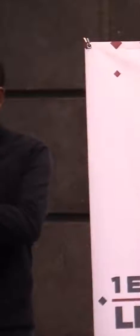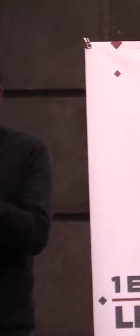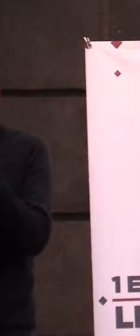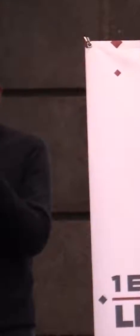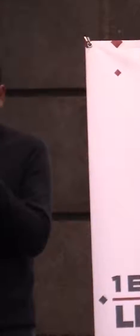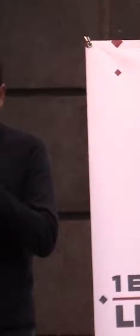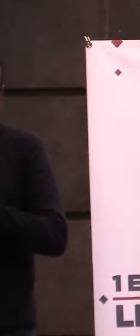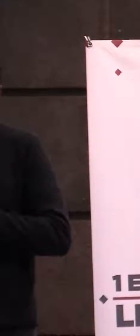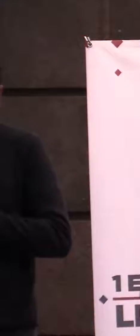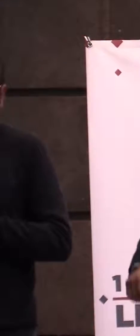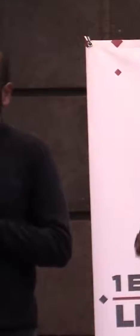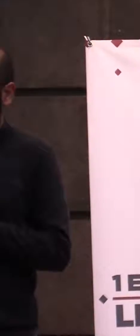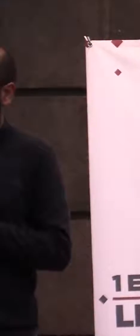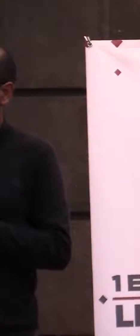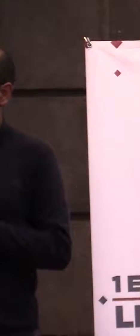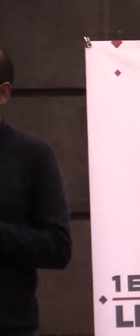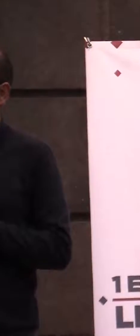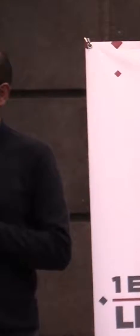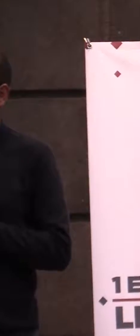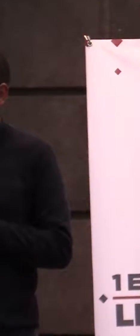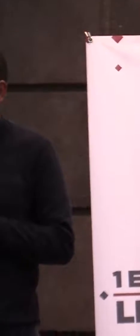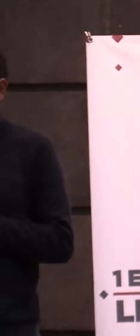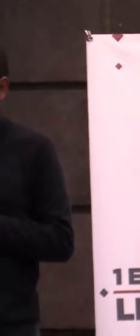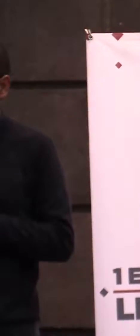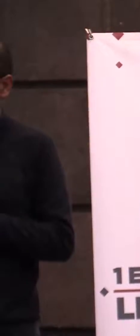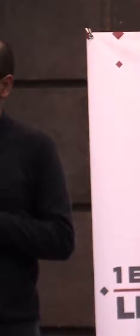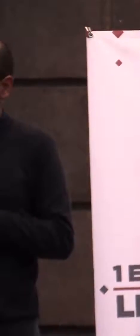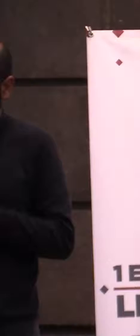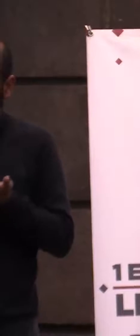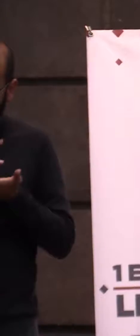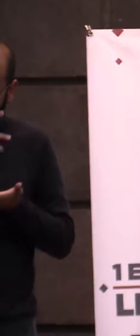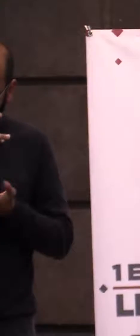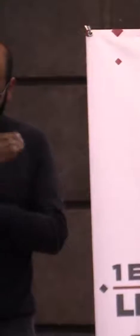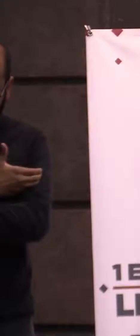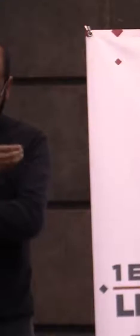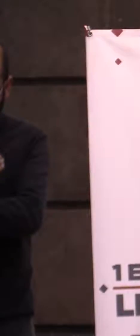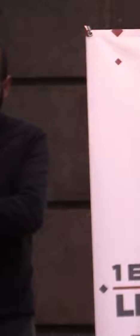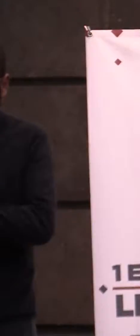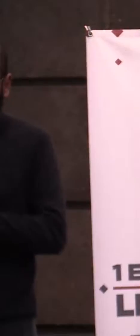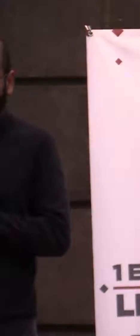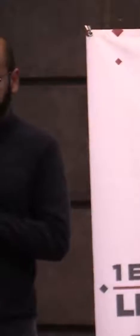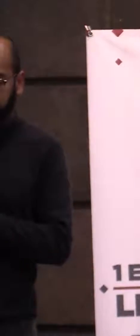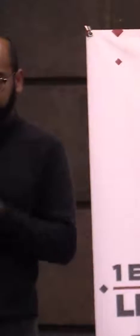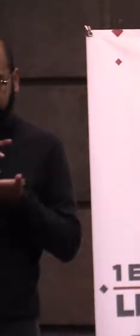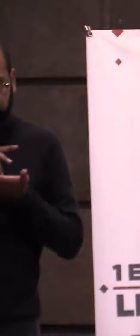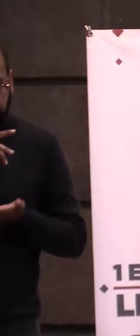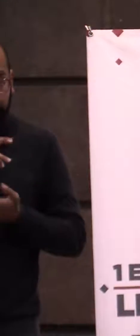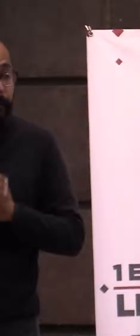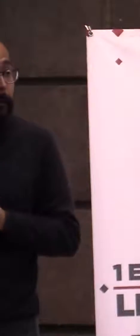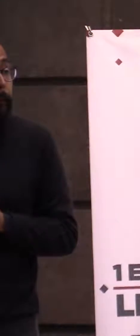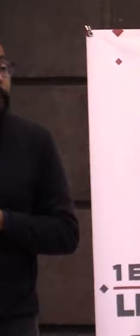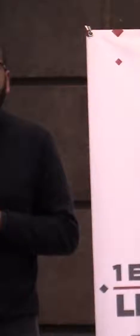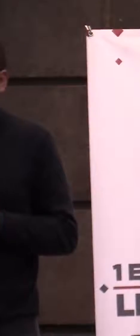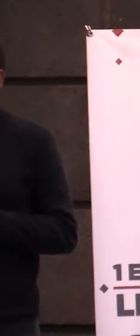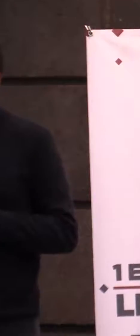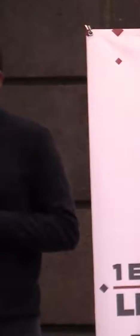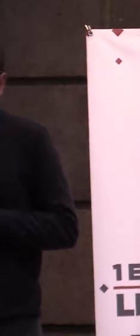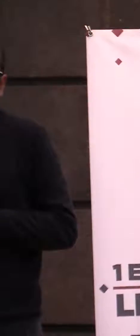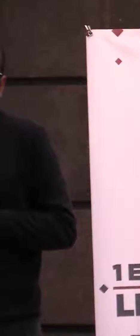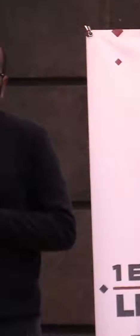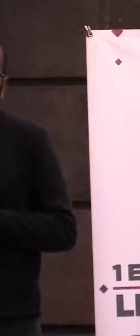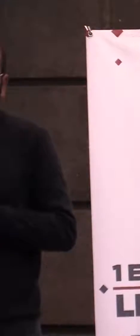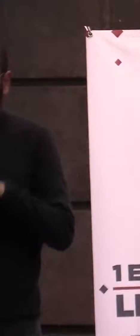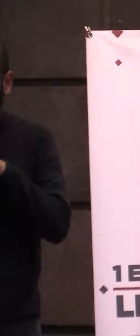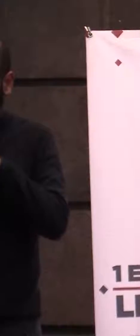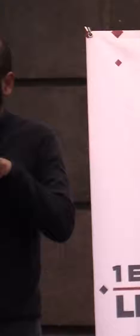diputado Mario Delgado. Gracias por acompañarnos, coordinador. A nuestros senadores, a